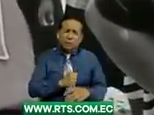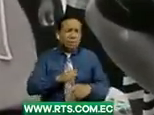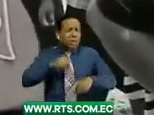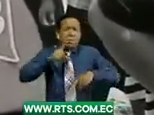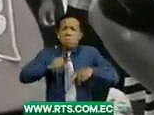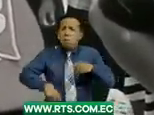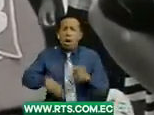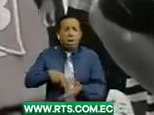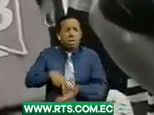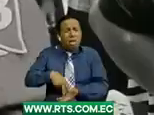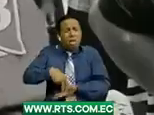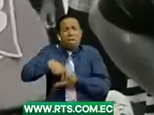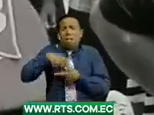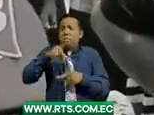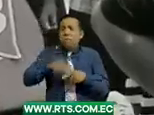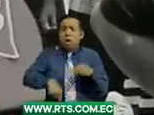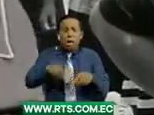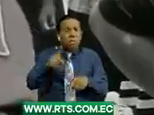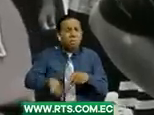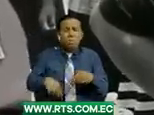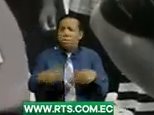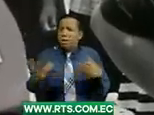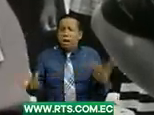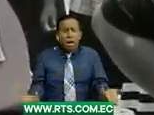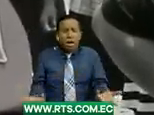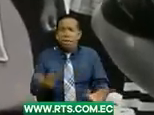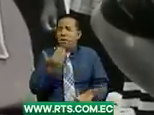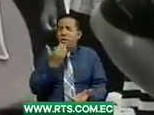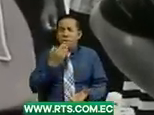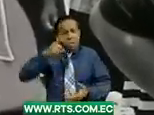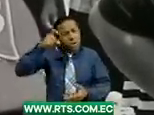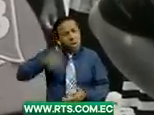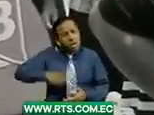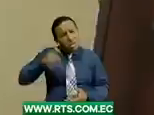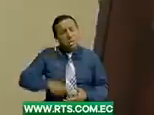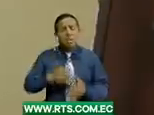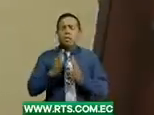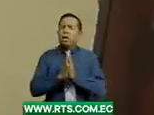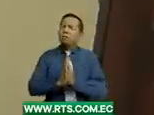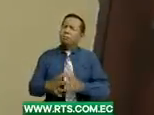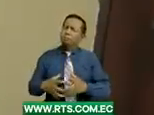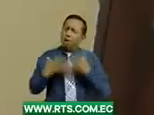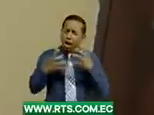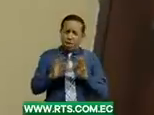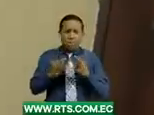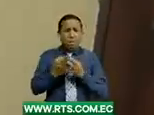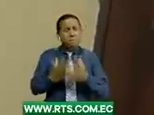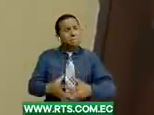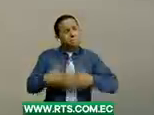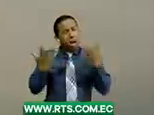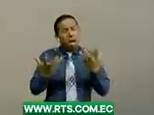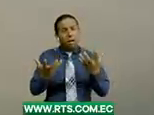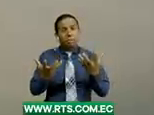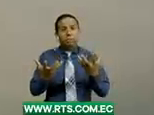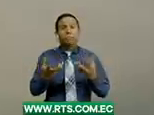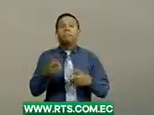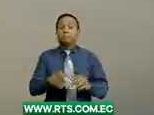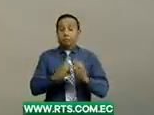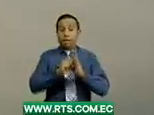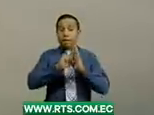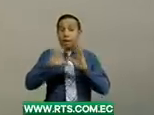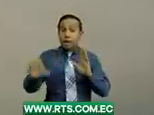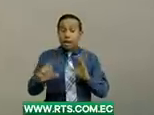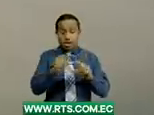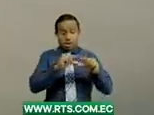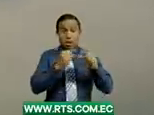puede. Y nosotros como familia, nosotros de verdad estamos indignados. El gremio de artistas peninsulares se solidarizan